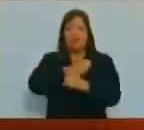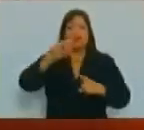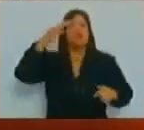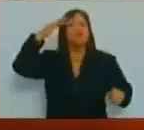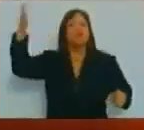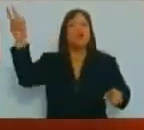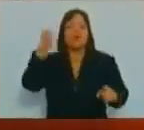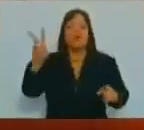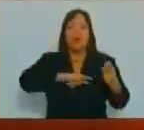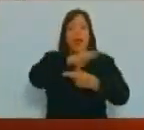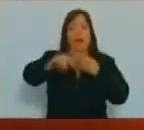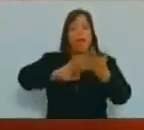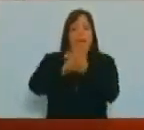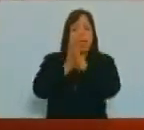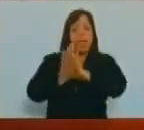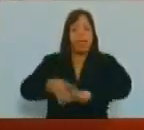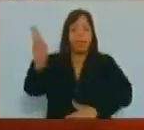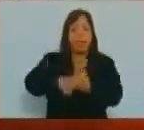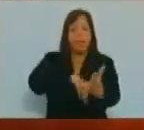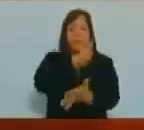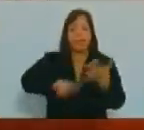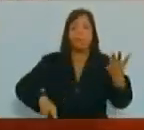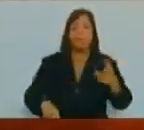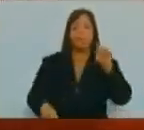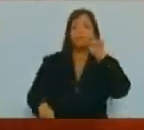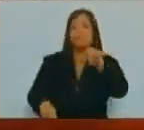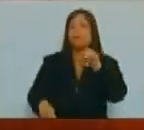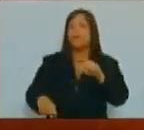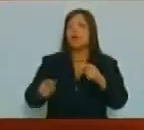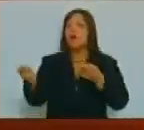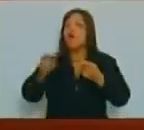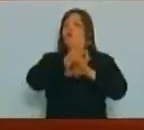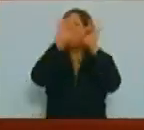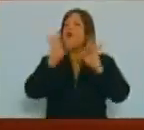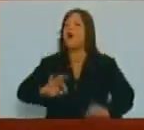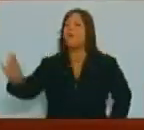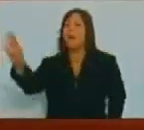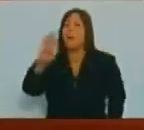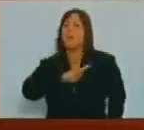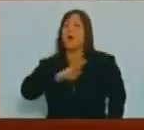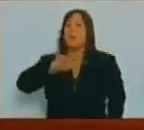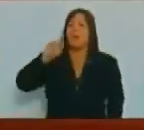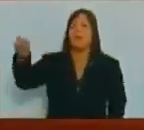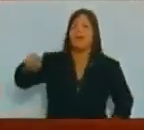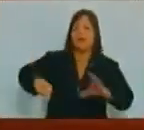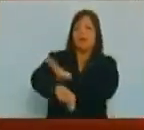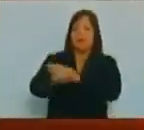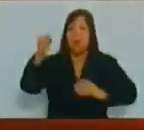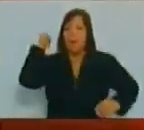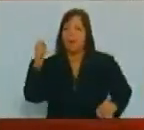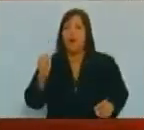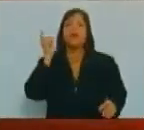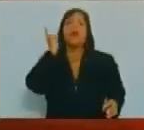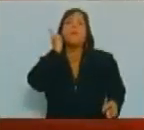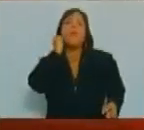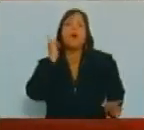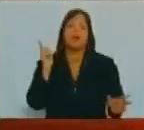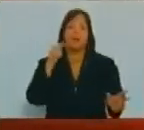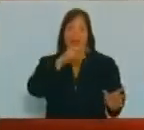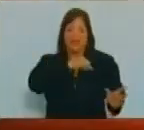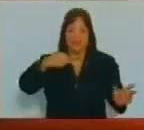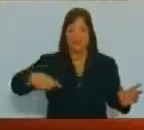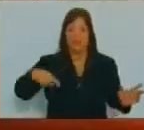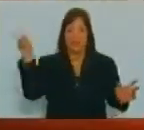país con la revolución bolivariana es una estrategia de ellos por eso asesinan a mónica spears